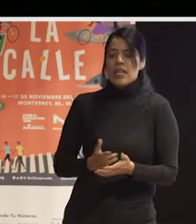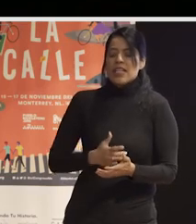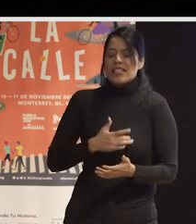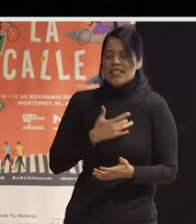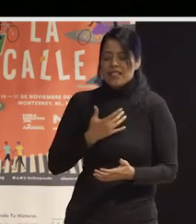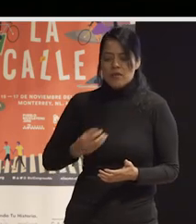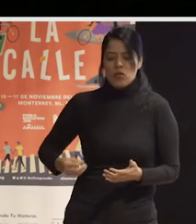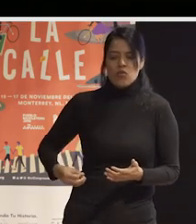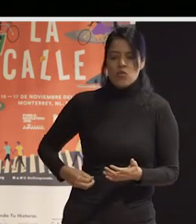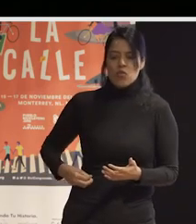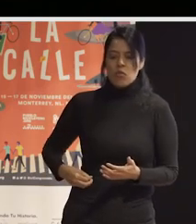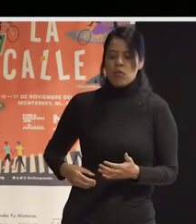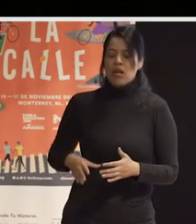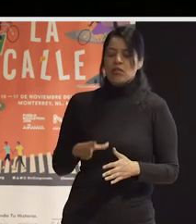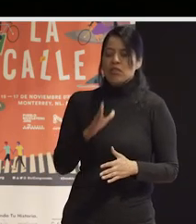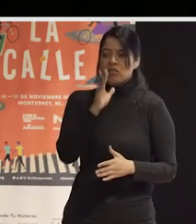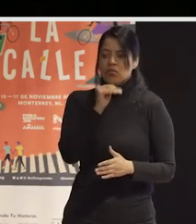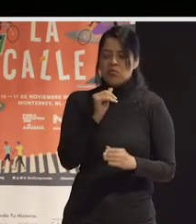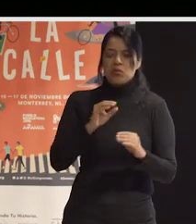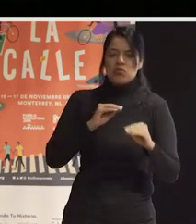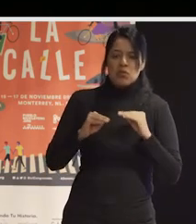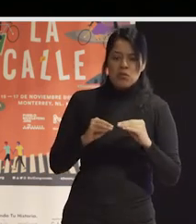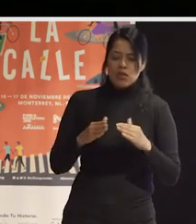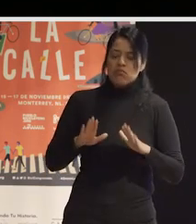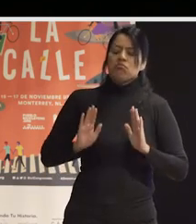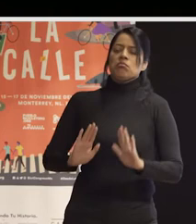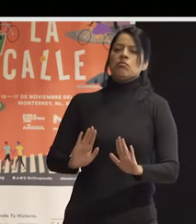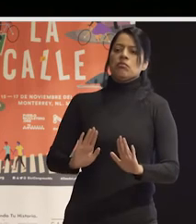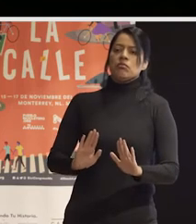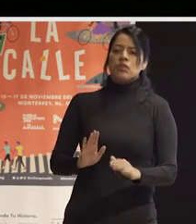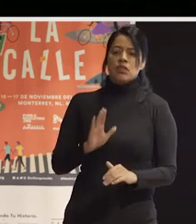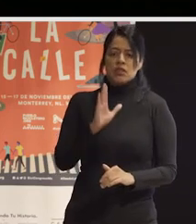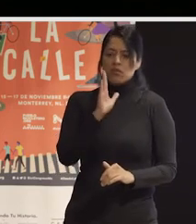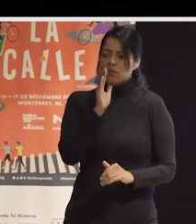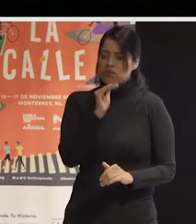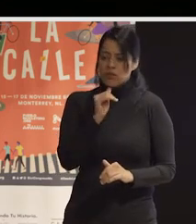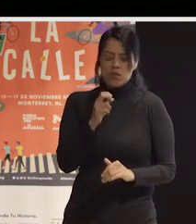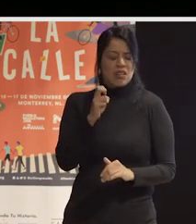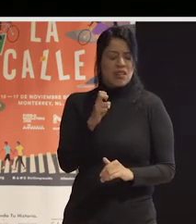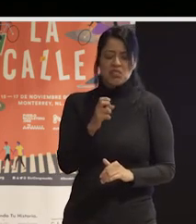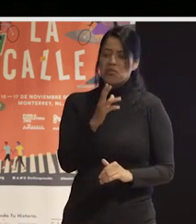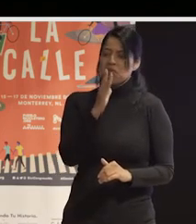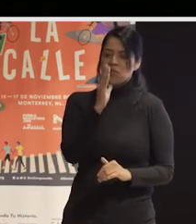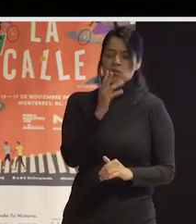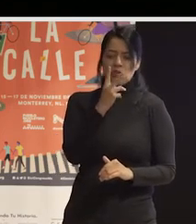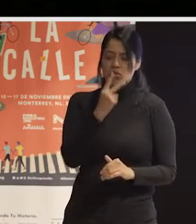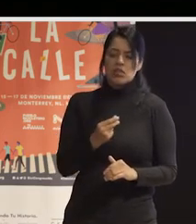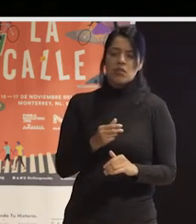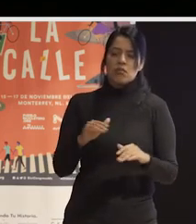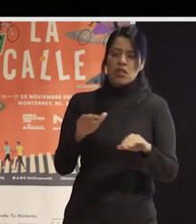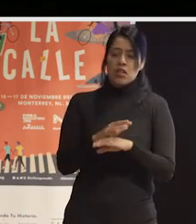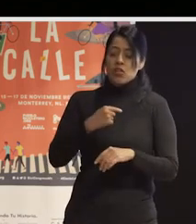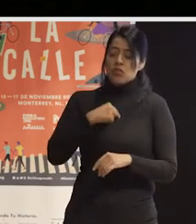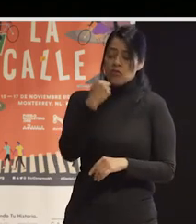de culpa te deja paralizado luego no haces nada y tampoco sirve para el cambio entonces si de verdad uno quiere ser